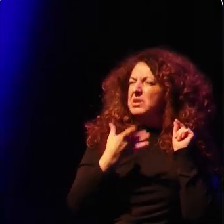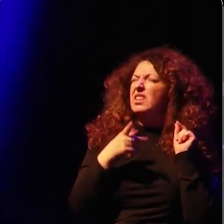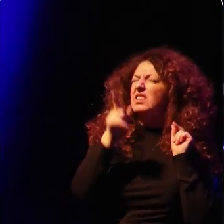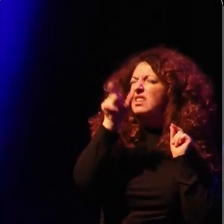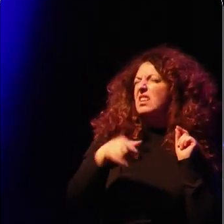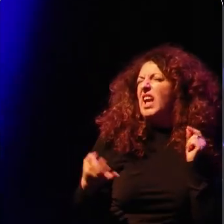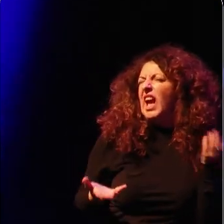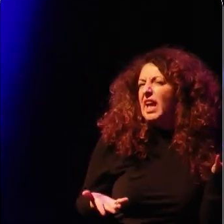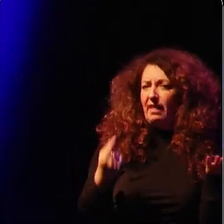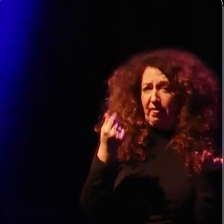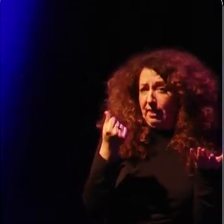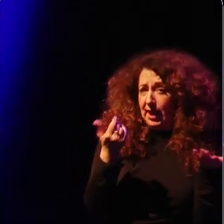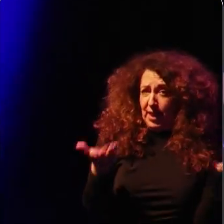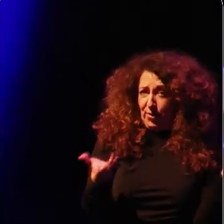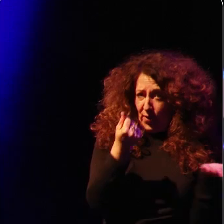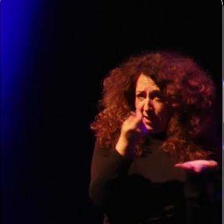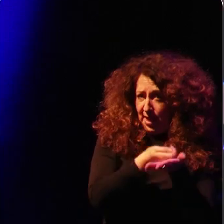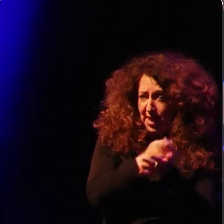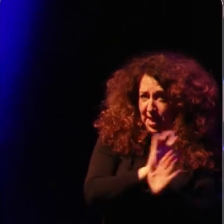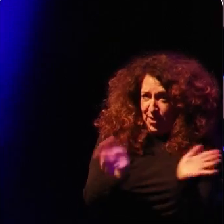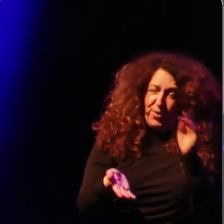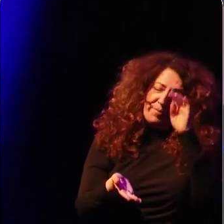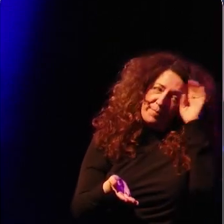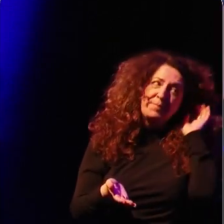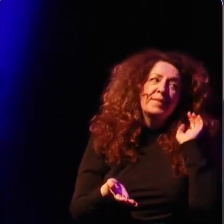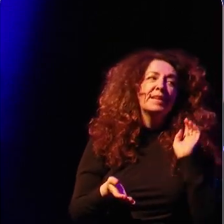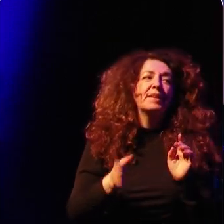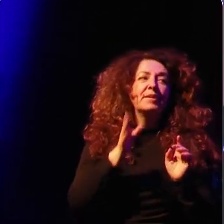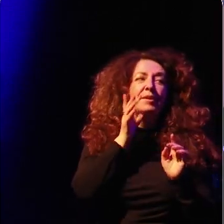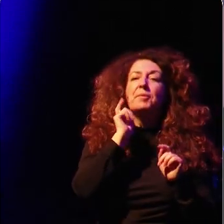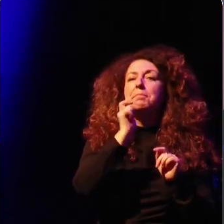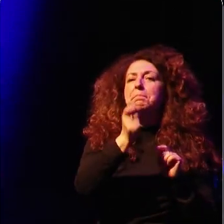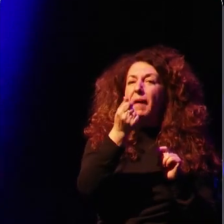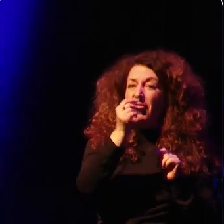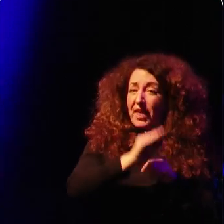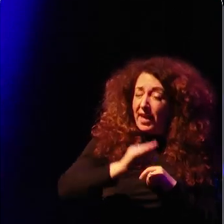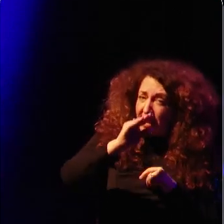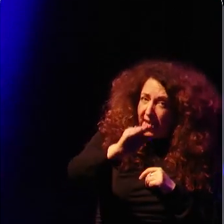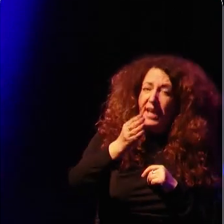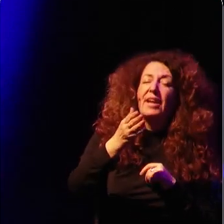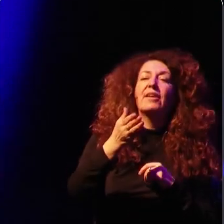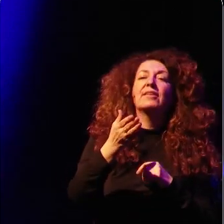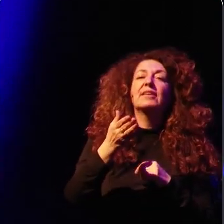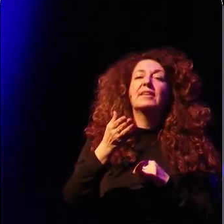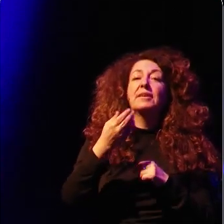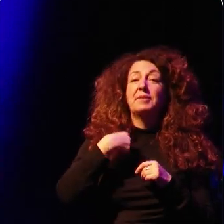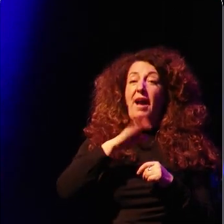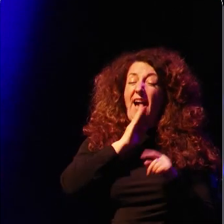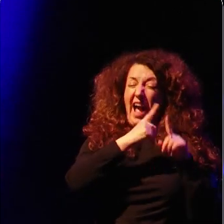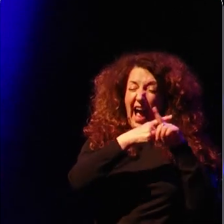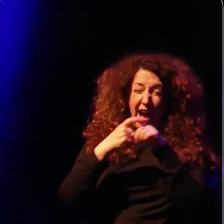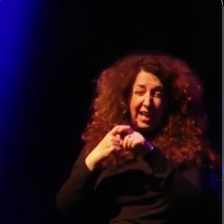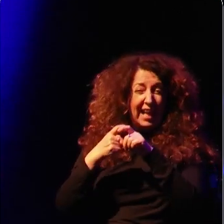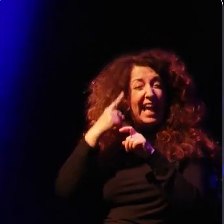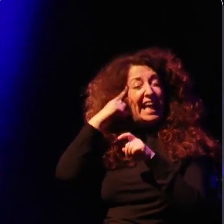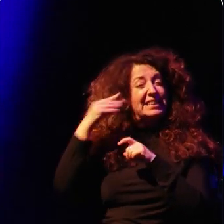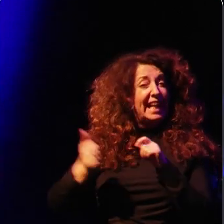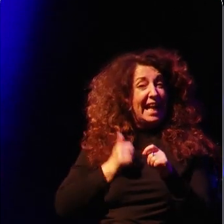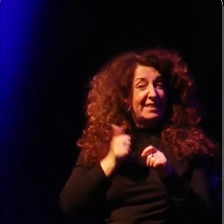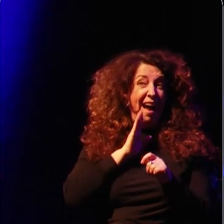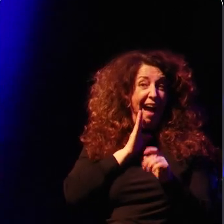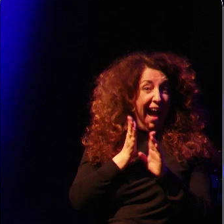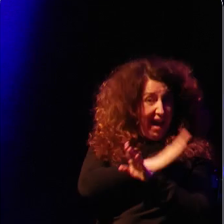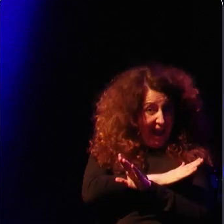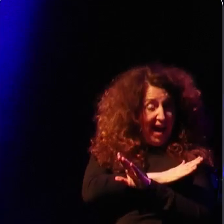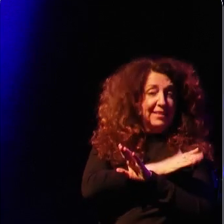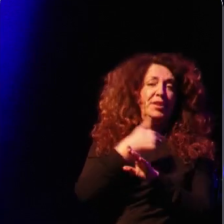esto? Dinero. Nada más. Es ponerle pasta al mismo algoritmo de inteligencia artificial que visteis